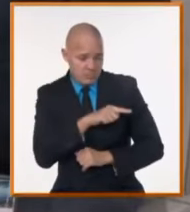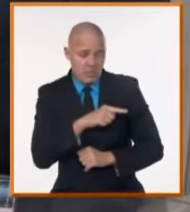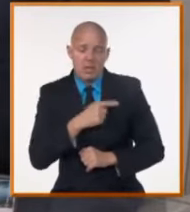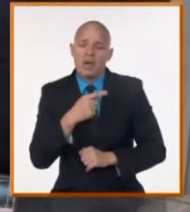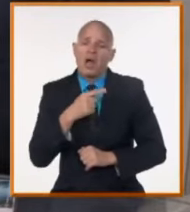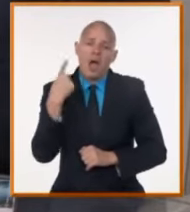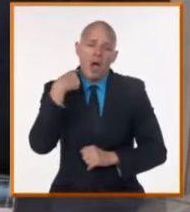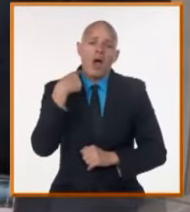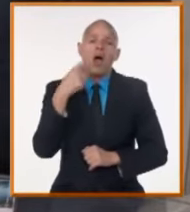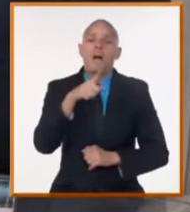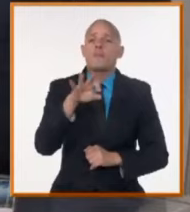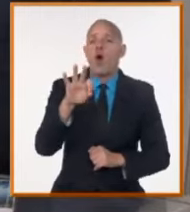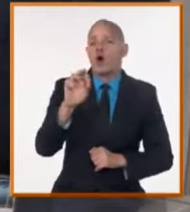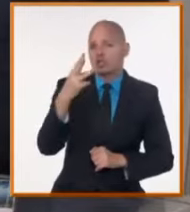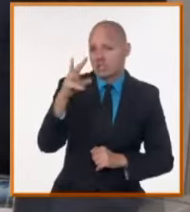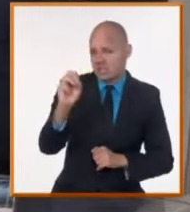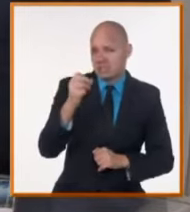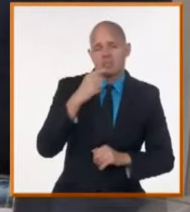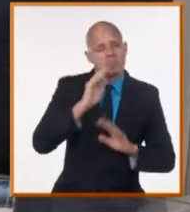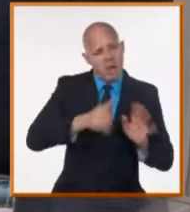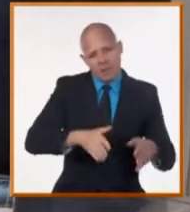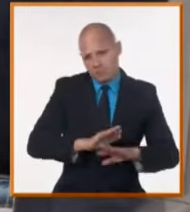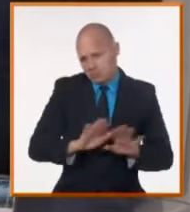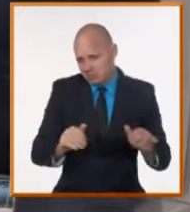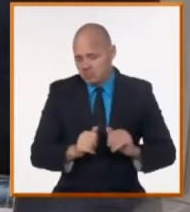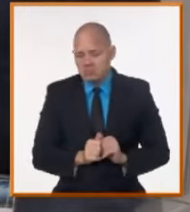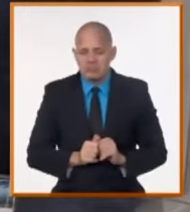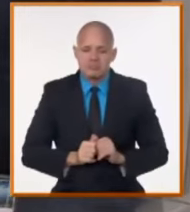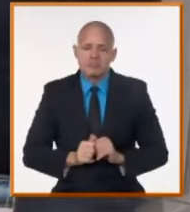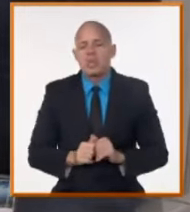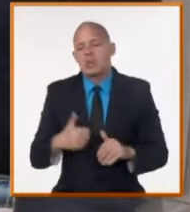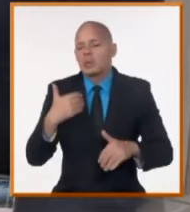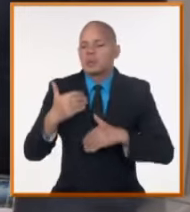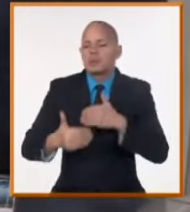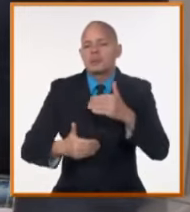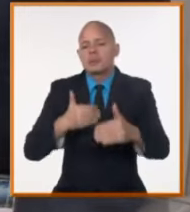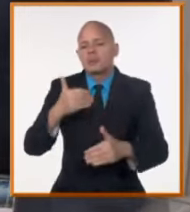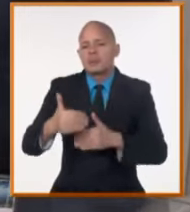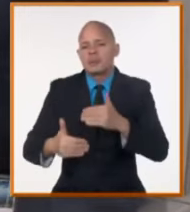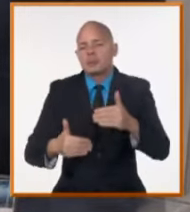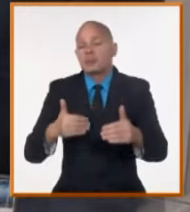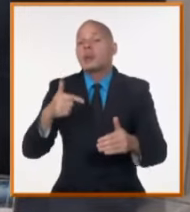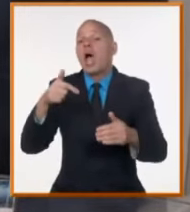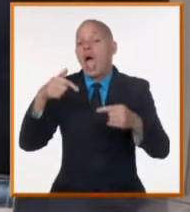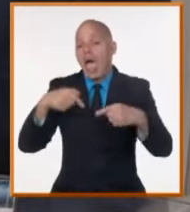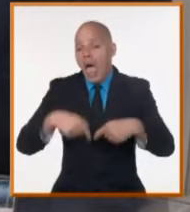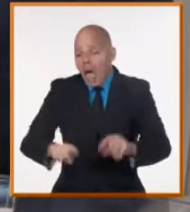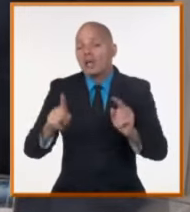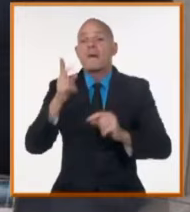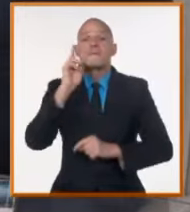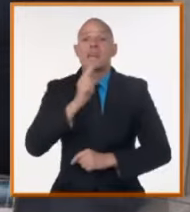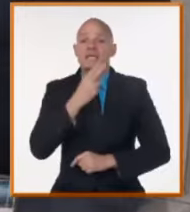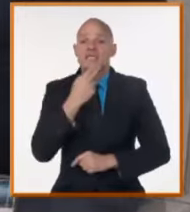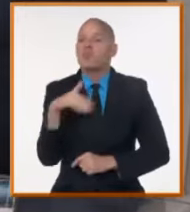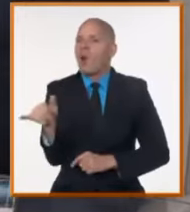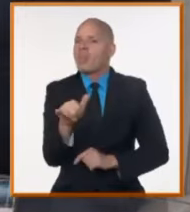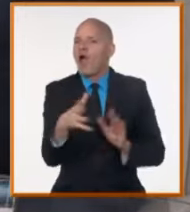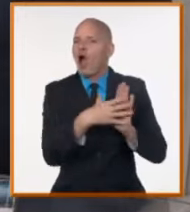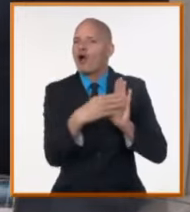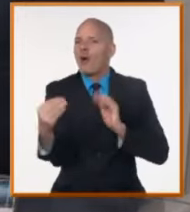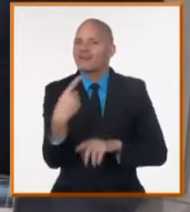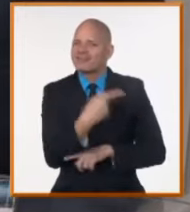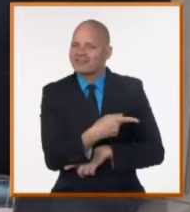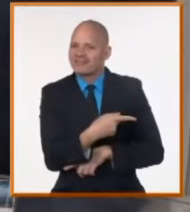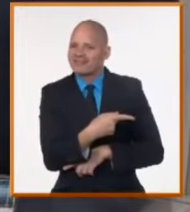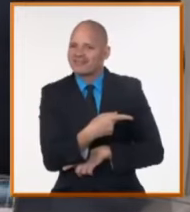en José Martí su mejor discípulo. Y Martí también enfrenta el monroísmo. Lo decíamos en la mesa redonda anterior, ¿no? En